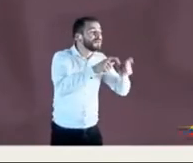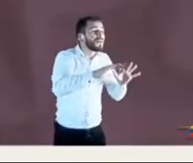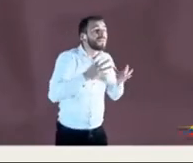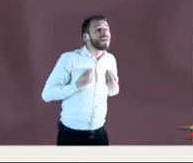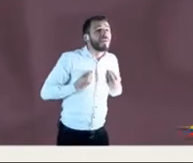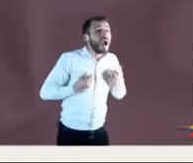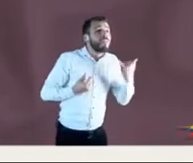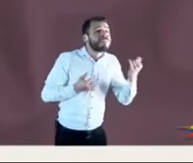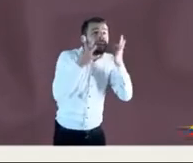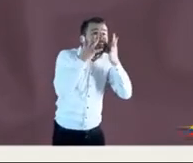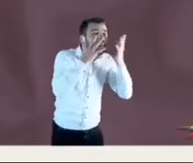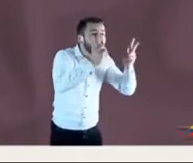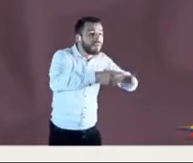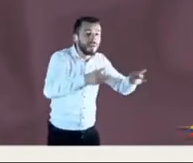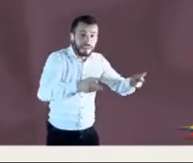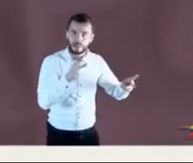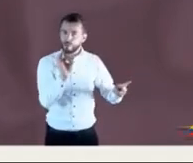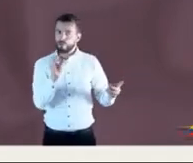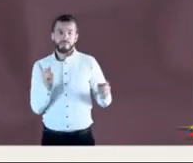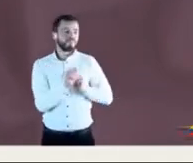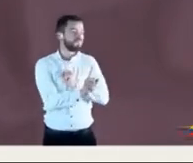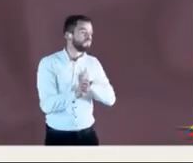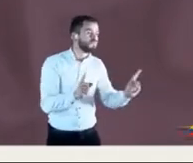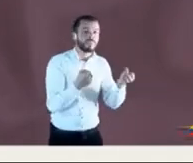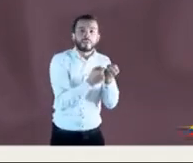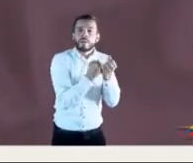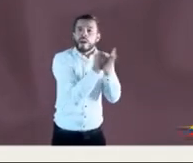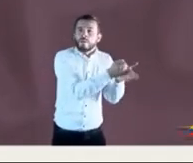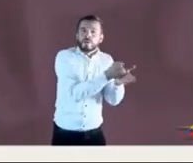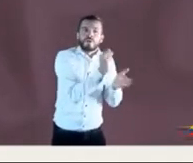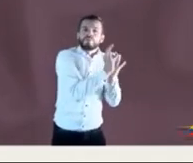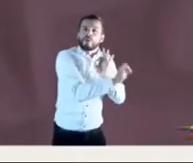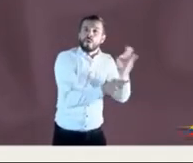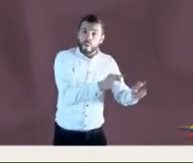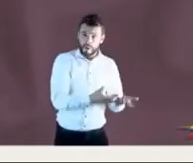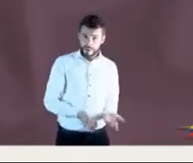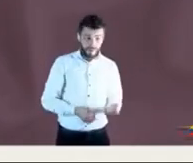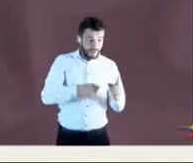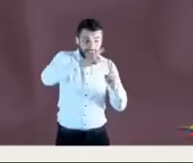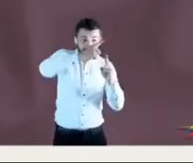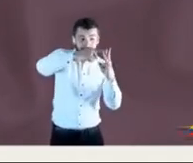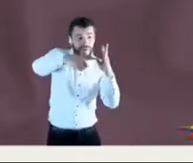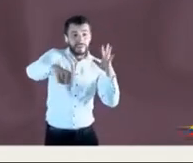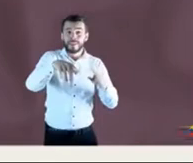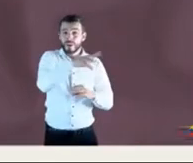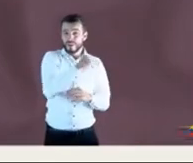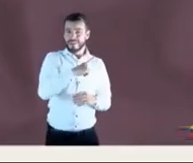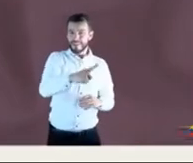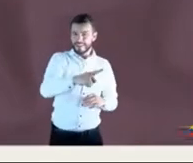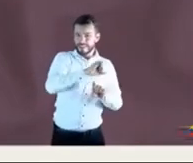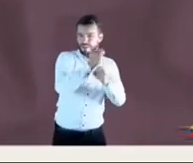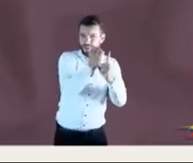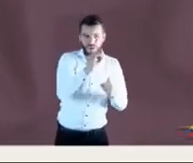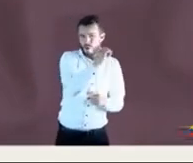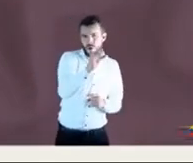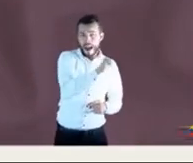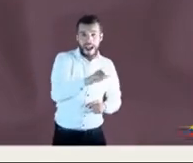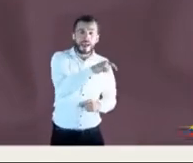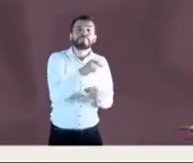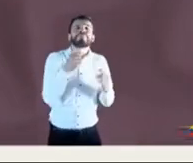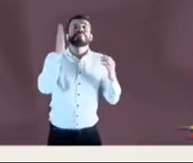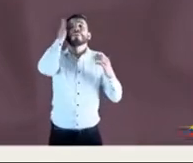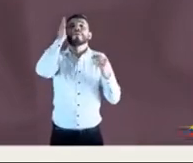sectores de la población. Ellos son los que conocen las realidades que viven las personas más marginalizadas,